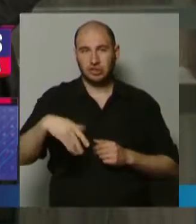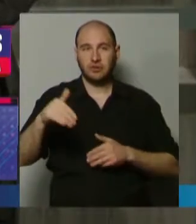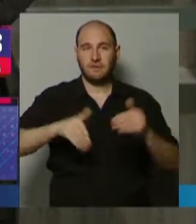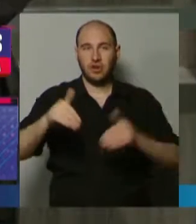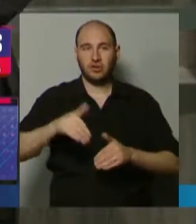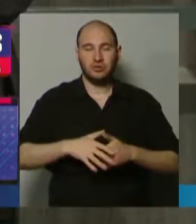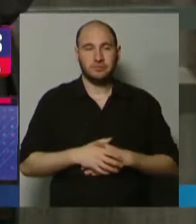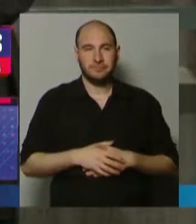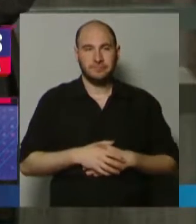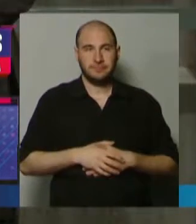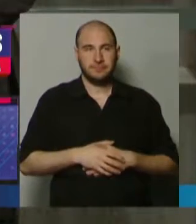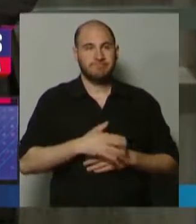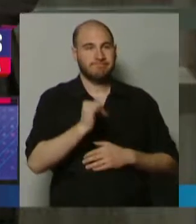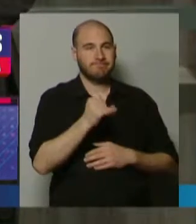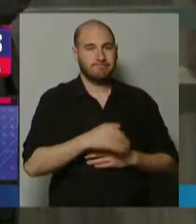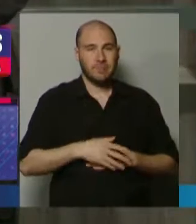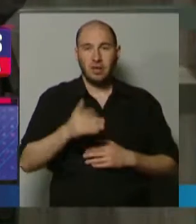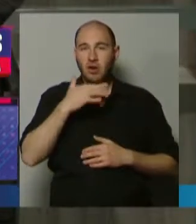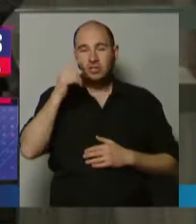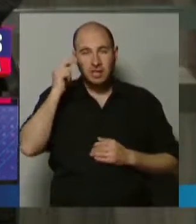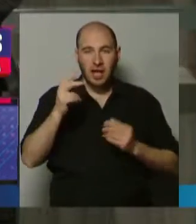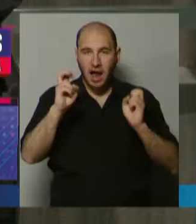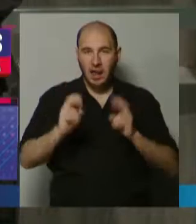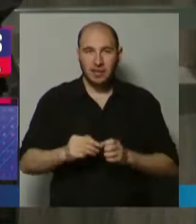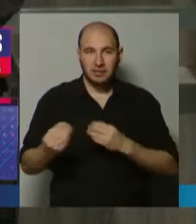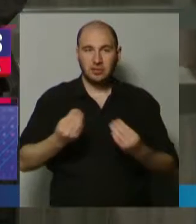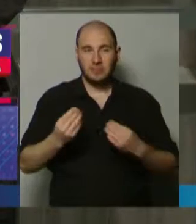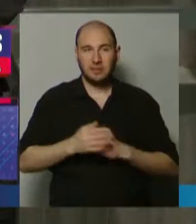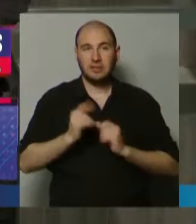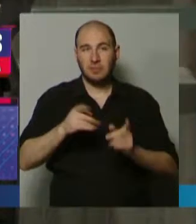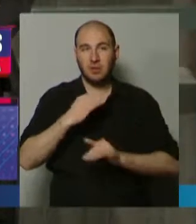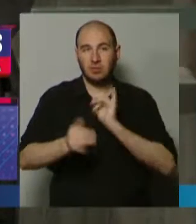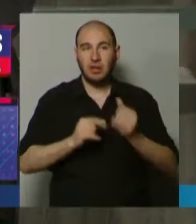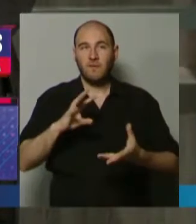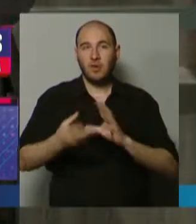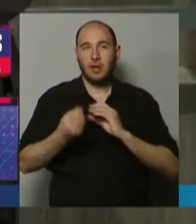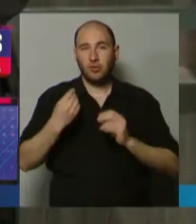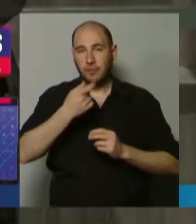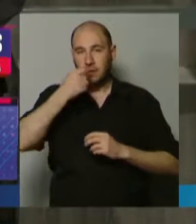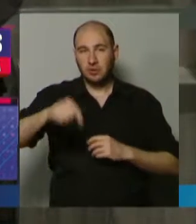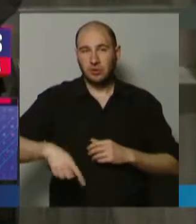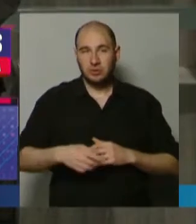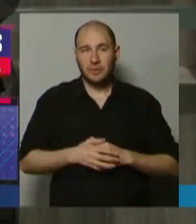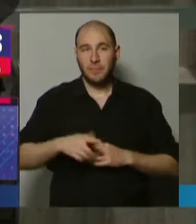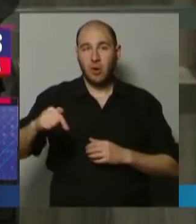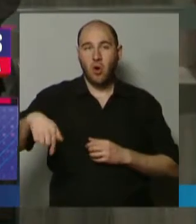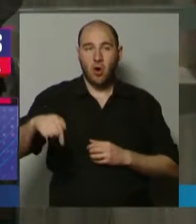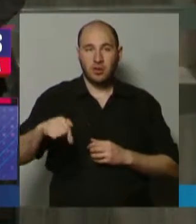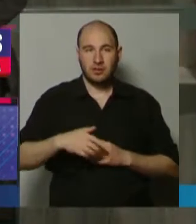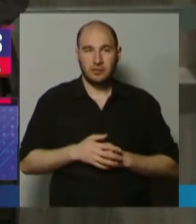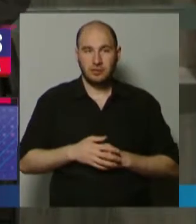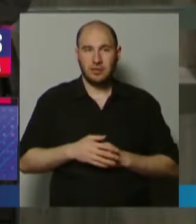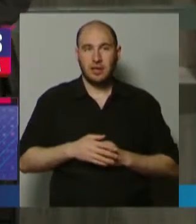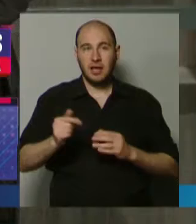50,73% de los votos. Y bueno, José analizando un poco el panorama y haciendo hincapié en cómo está Mendoza hoy,